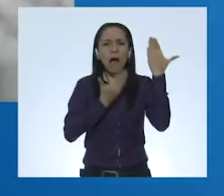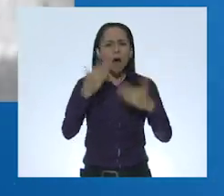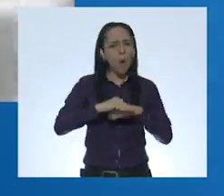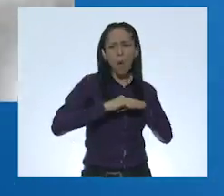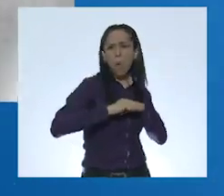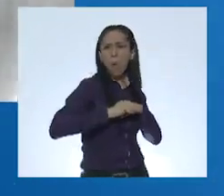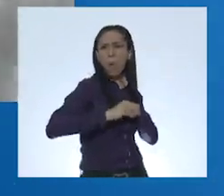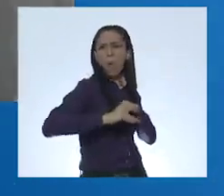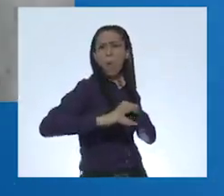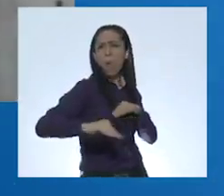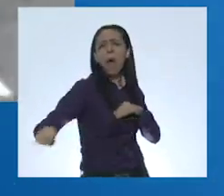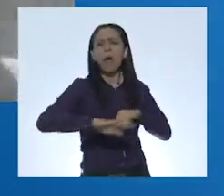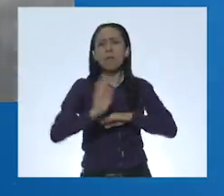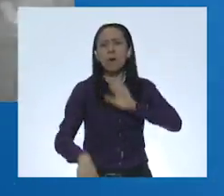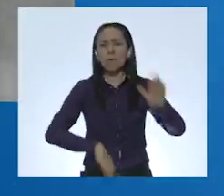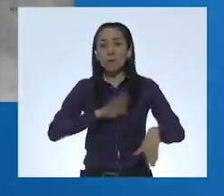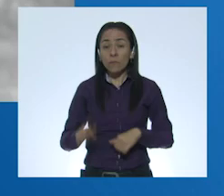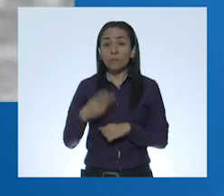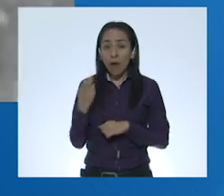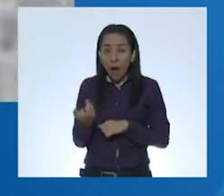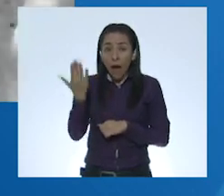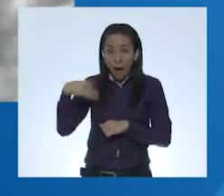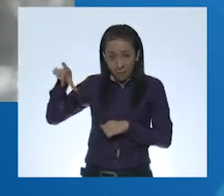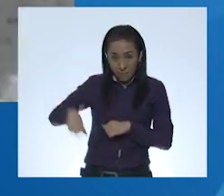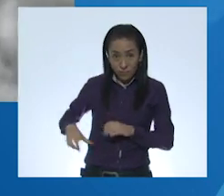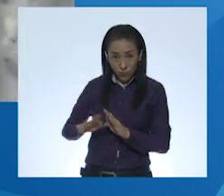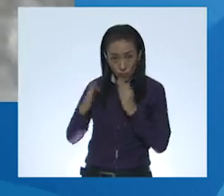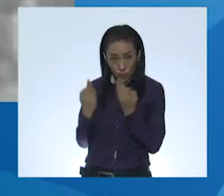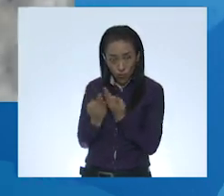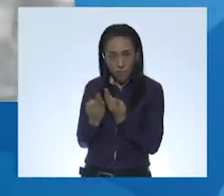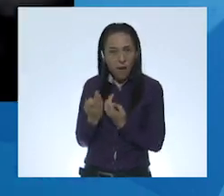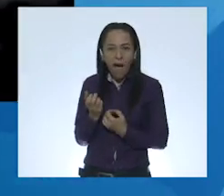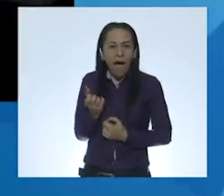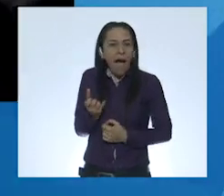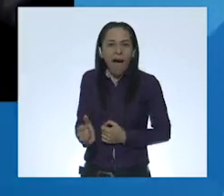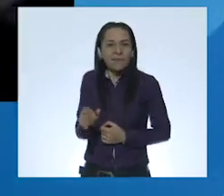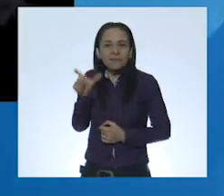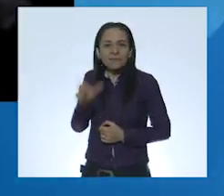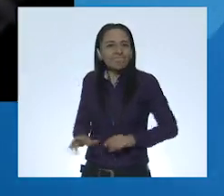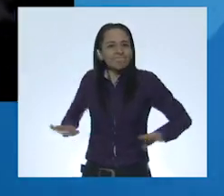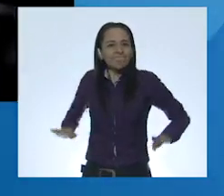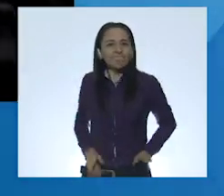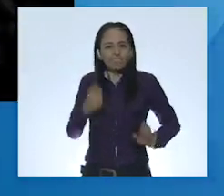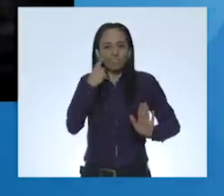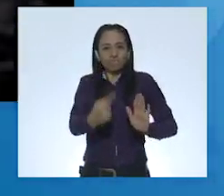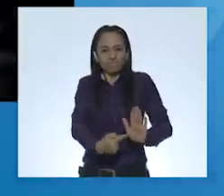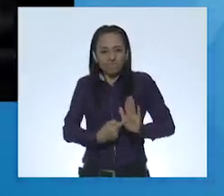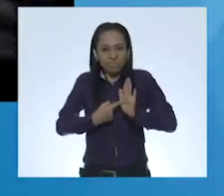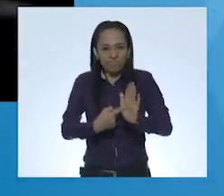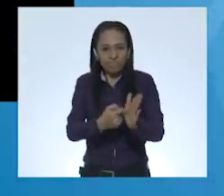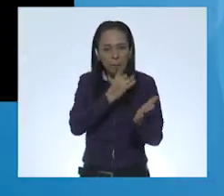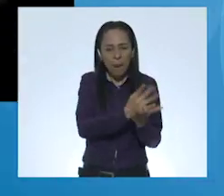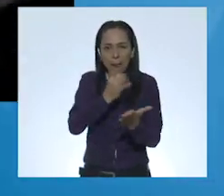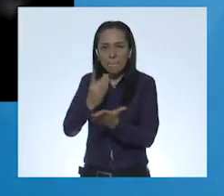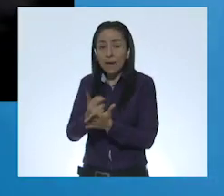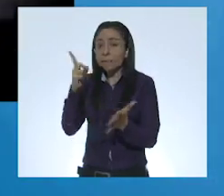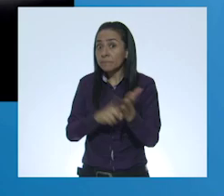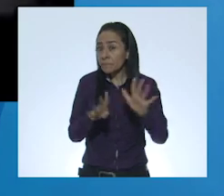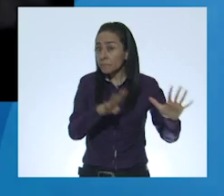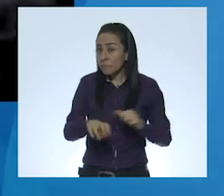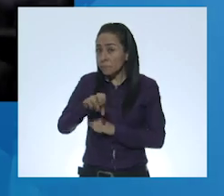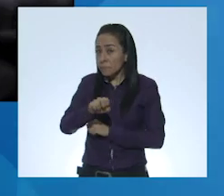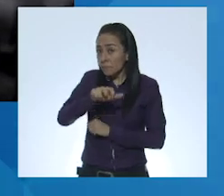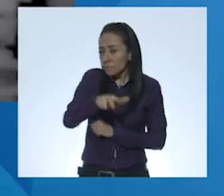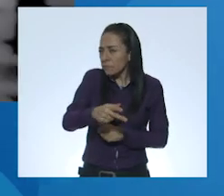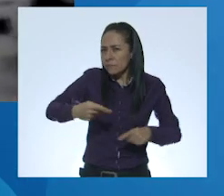sistema político cerrado y caduco se mostró tal y como era. Lo que nos dejó el 68 fue la clara